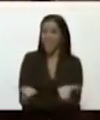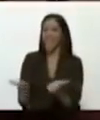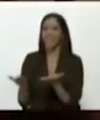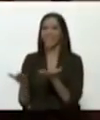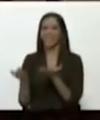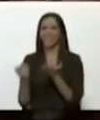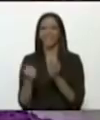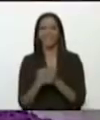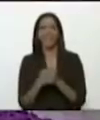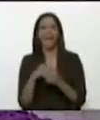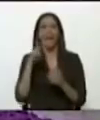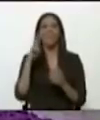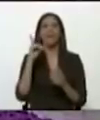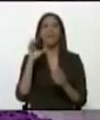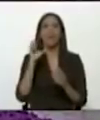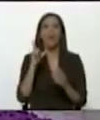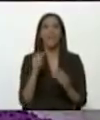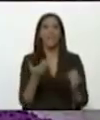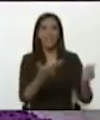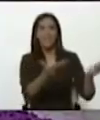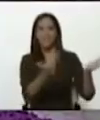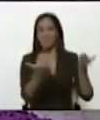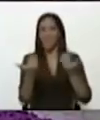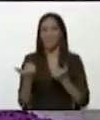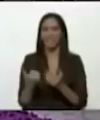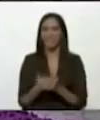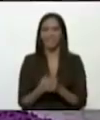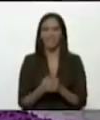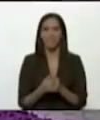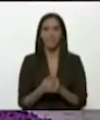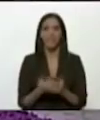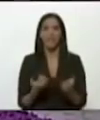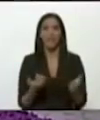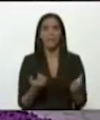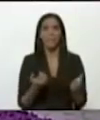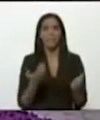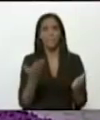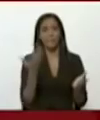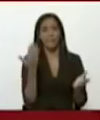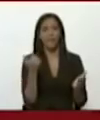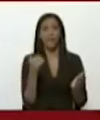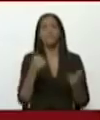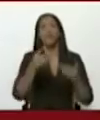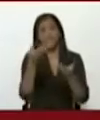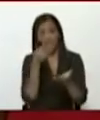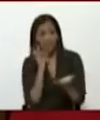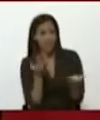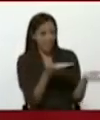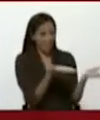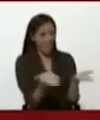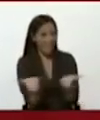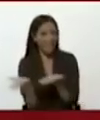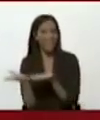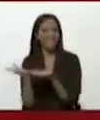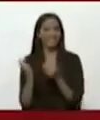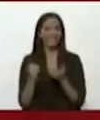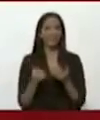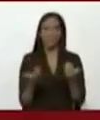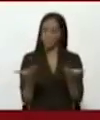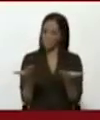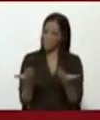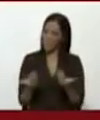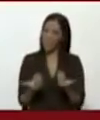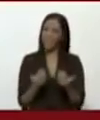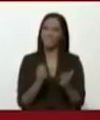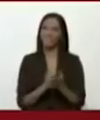traer a Baduel. A Baduel. ¿Dónde está? Iban a tomar el máster de BTV. Le vamos a decir, tome café